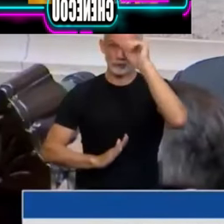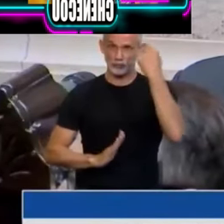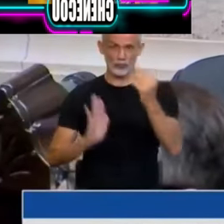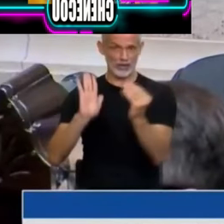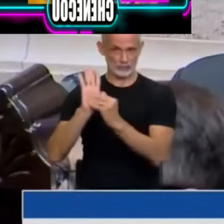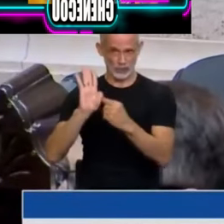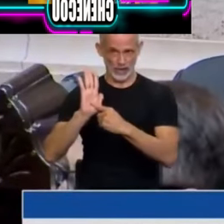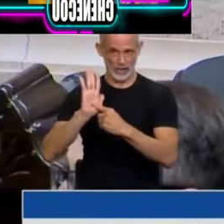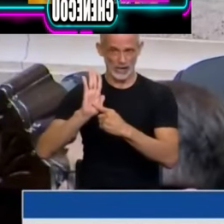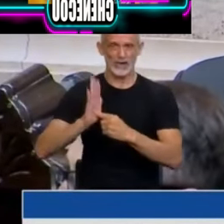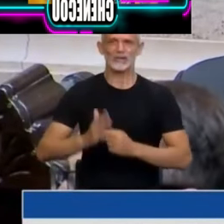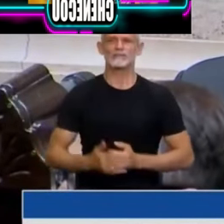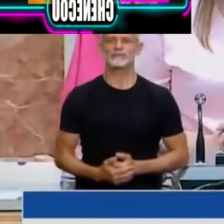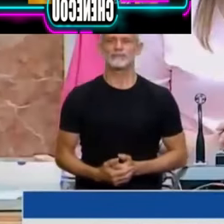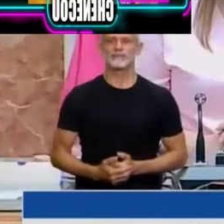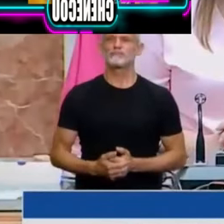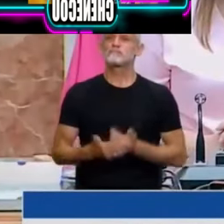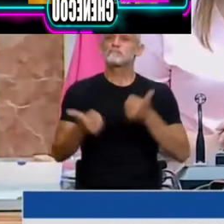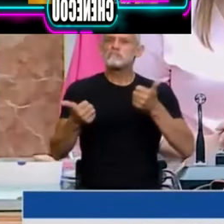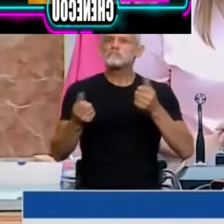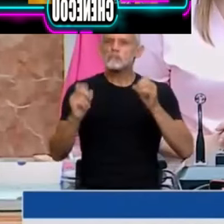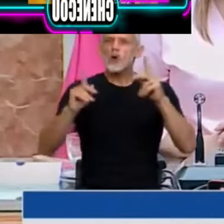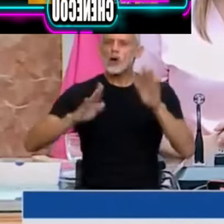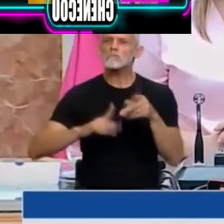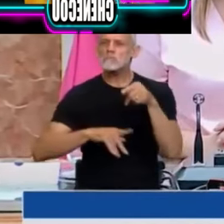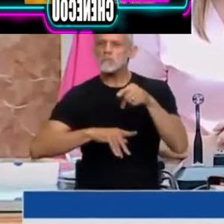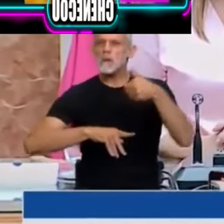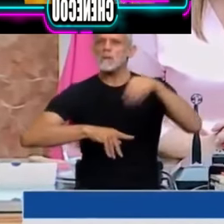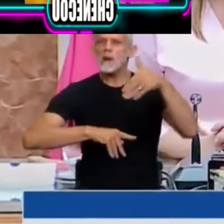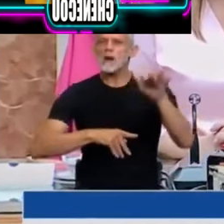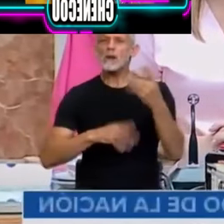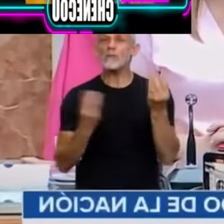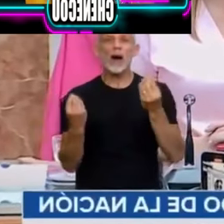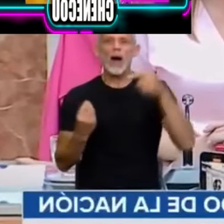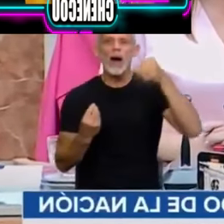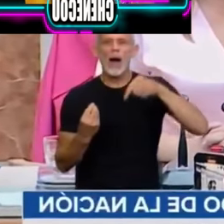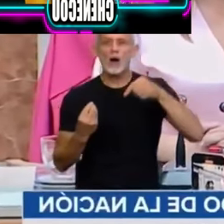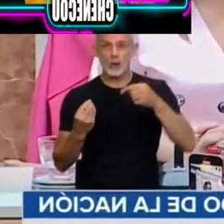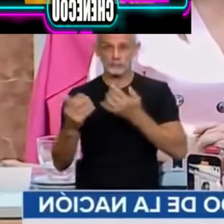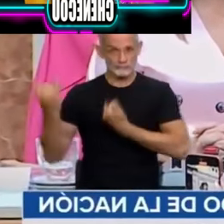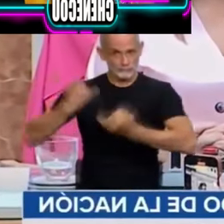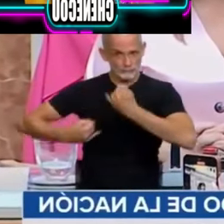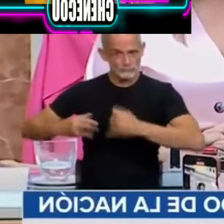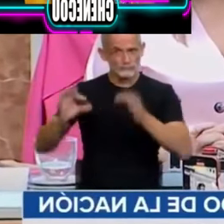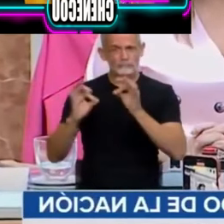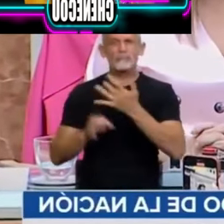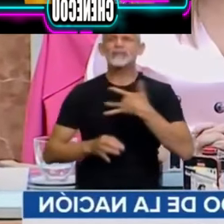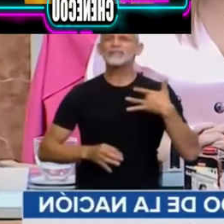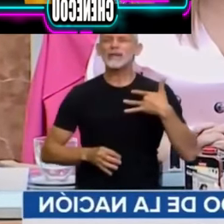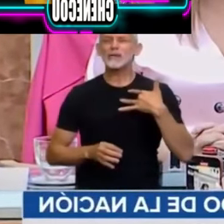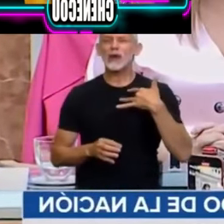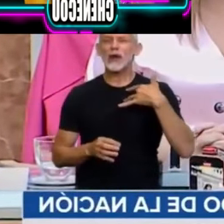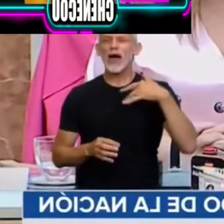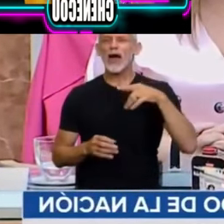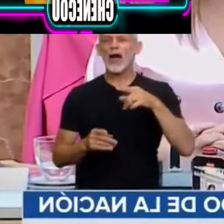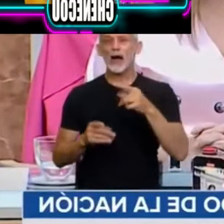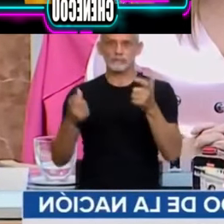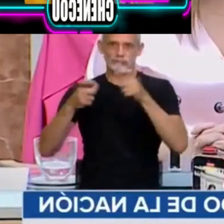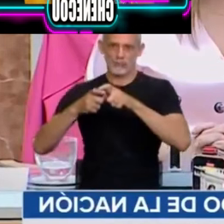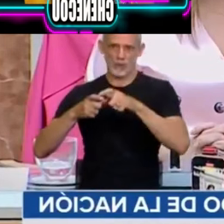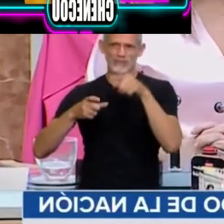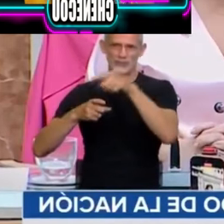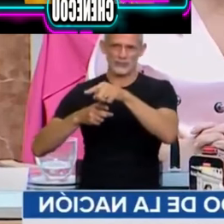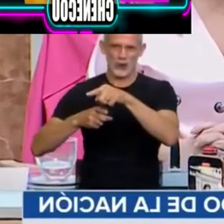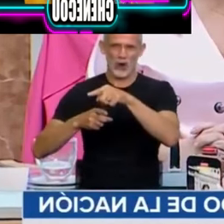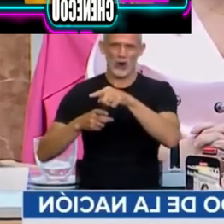Constitución. Bien, se procederá a dar, atento lo informado por la señora miembro informante